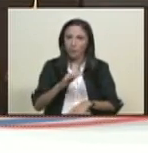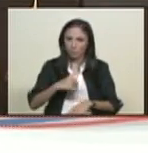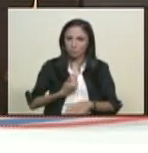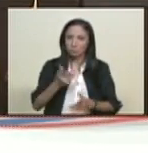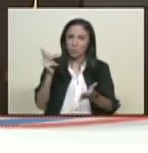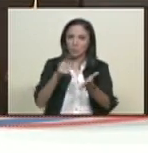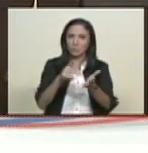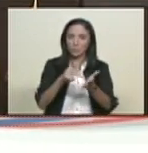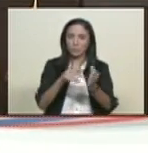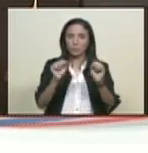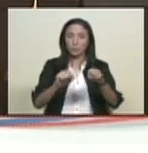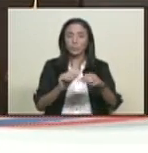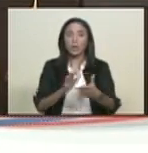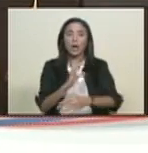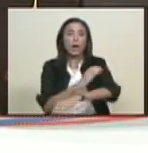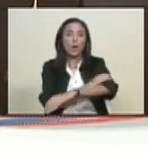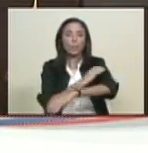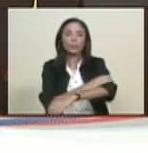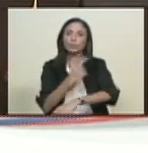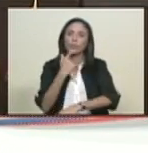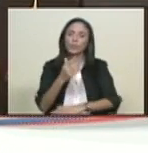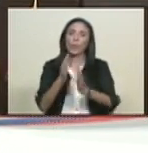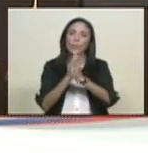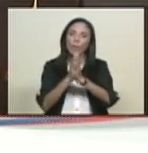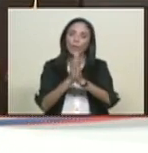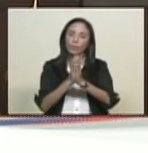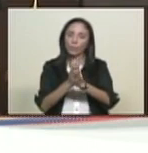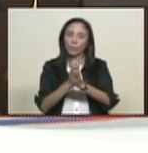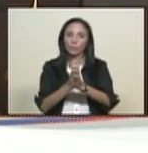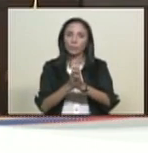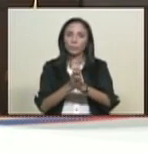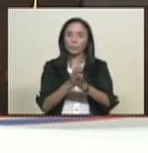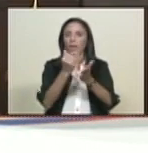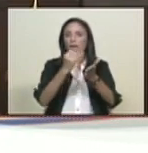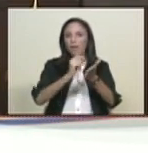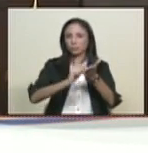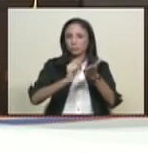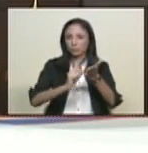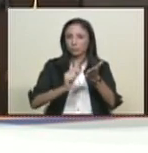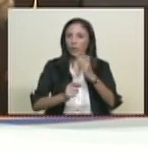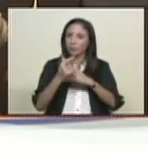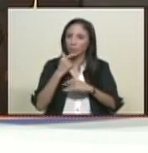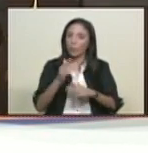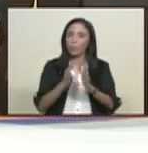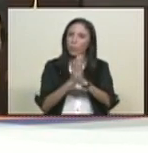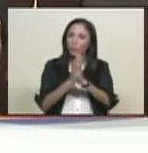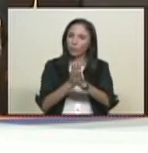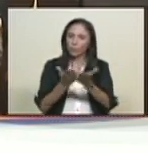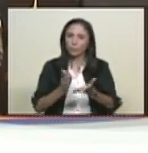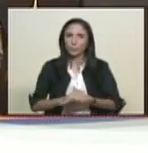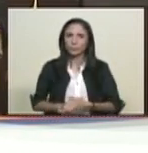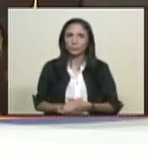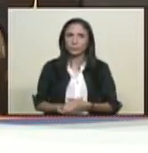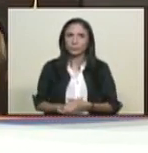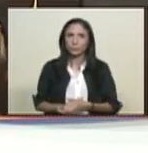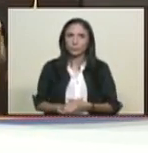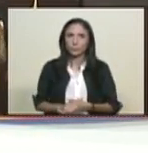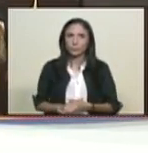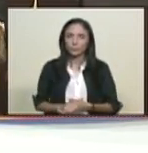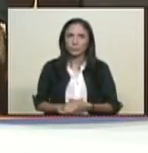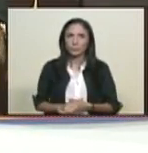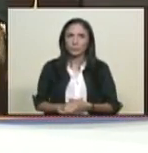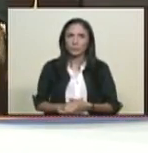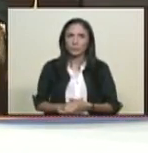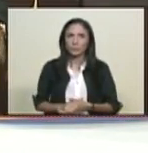La oposición me ha hecho una petición y la he acogido. He acogido una petición que me han hecho los factores